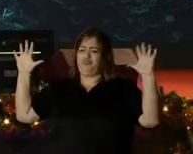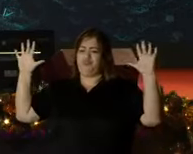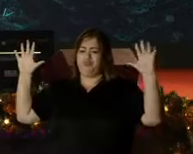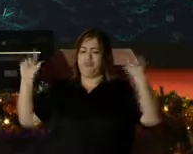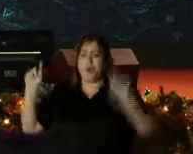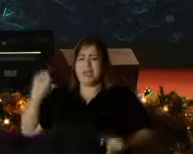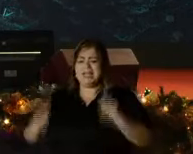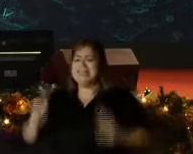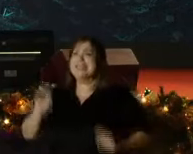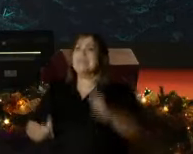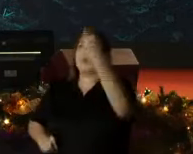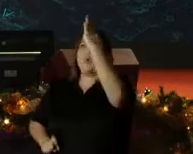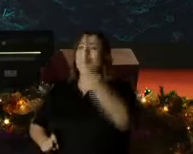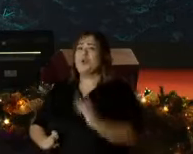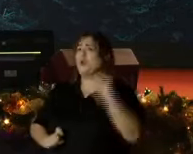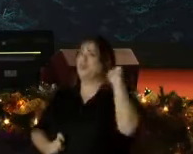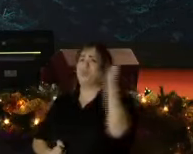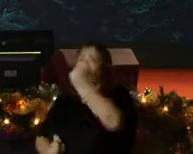escriba